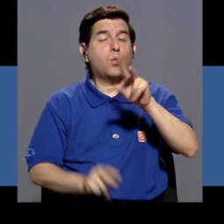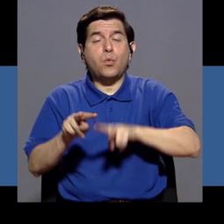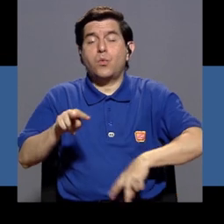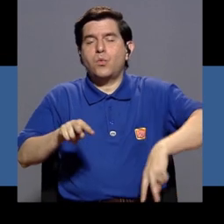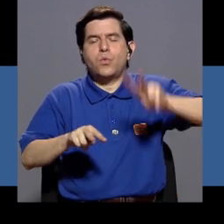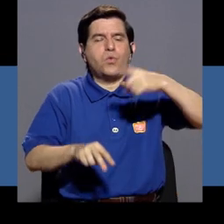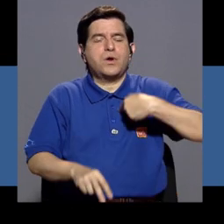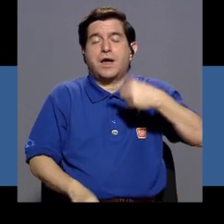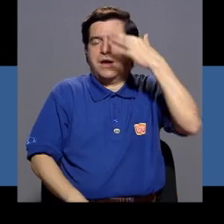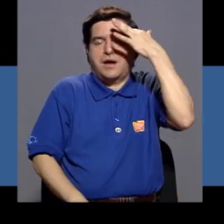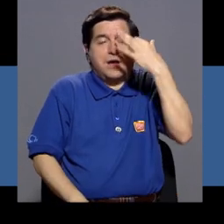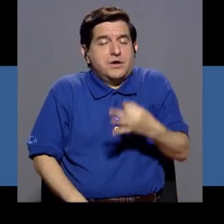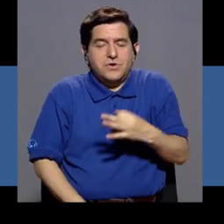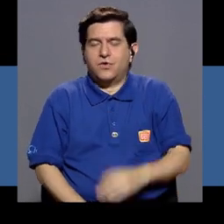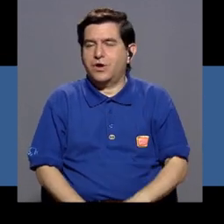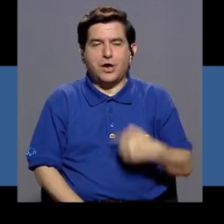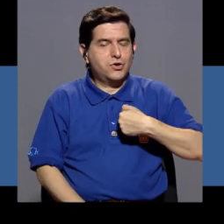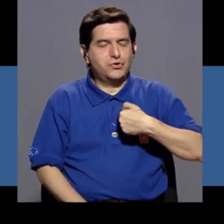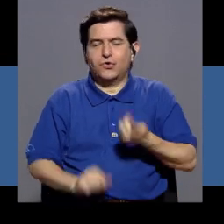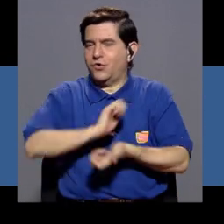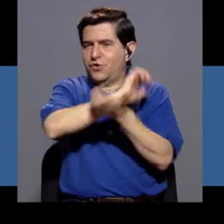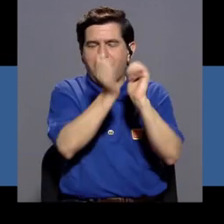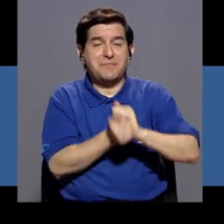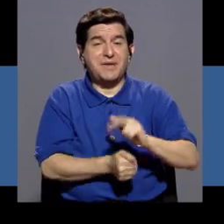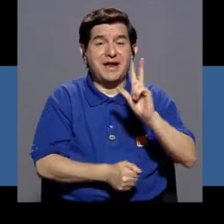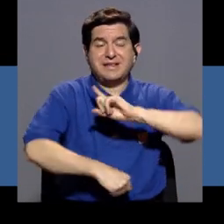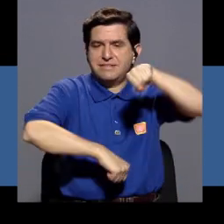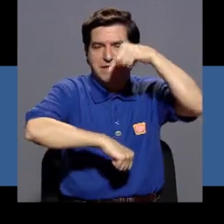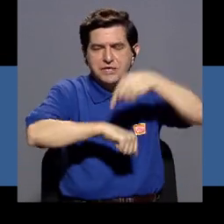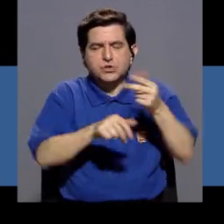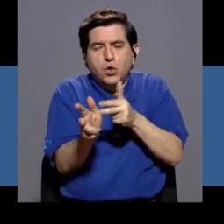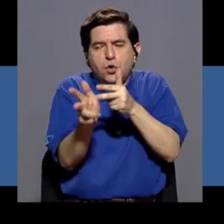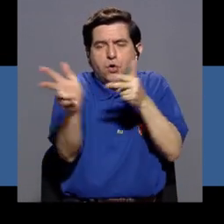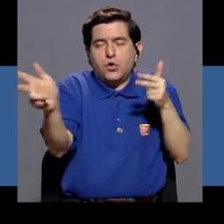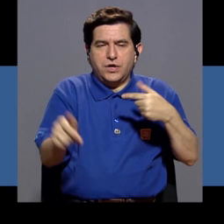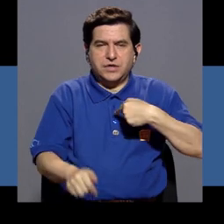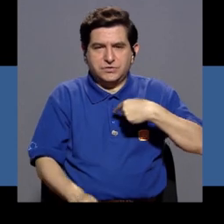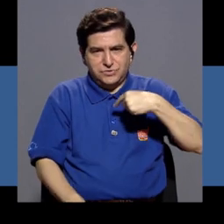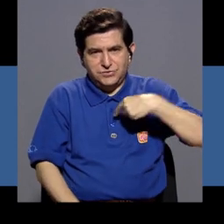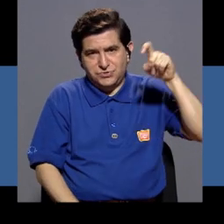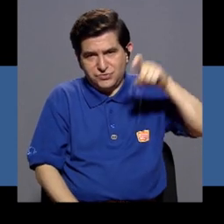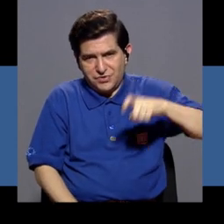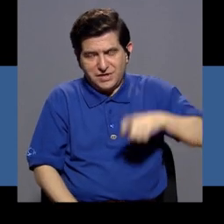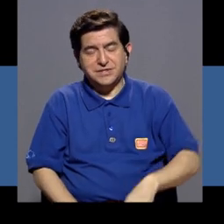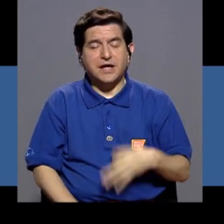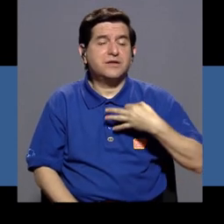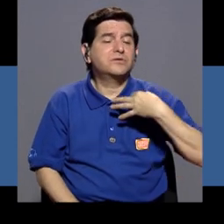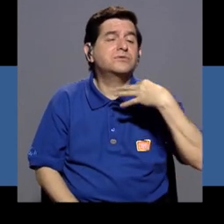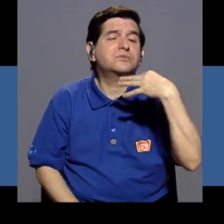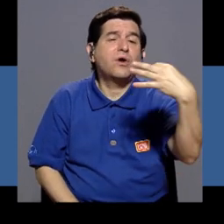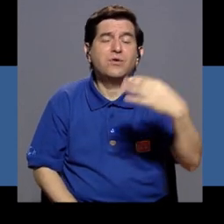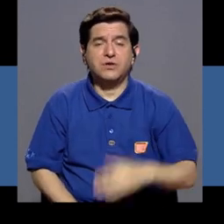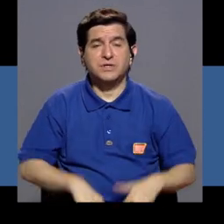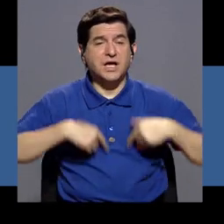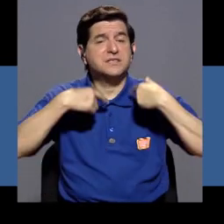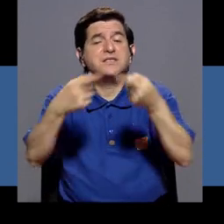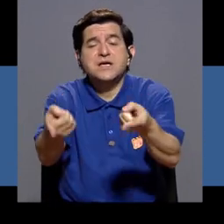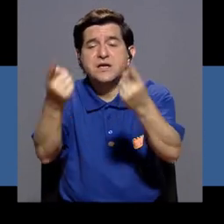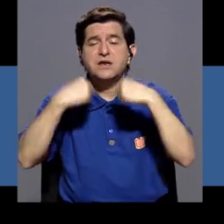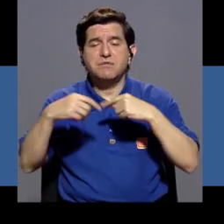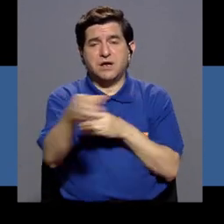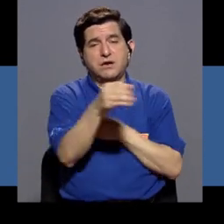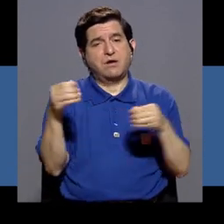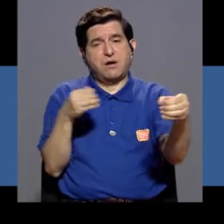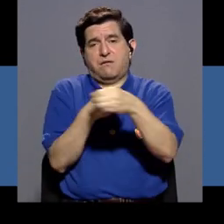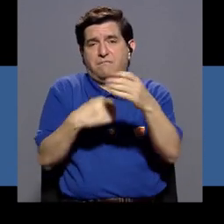Bueno, hay una ventaja que para mí es la ventaja que no cambiaría por nada y son las 3 horas de presa que yo tendría que recorrer todos los días